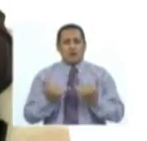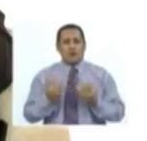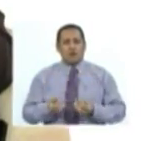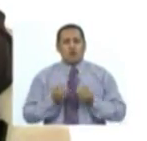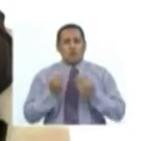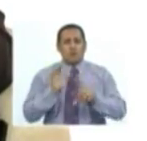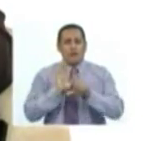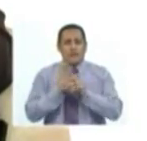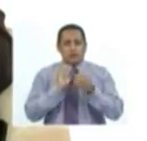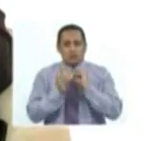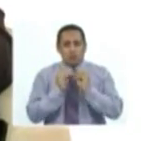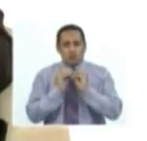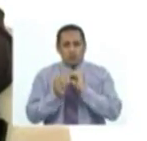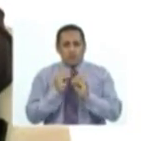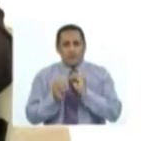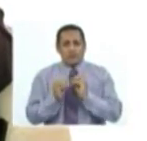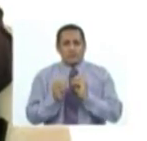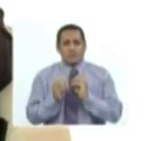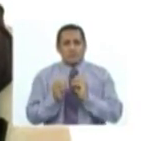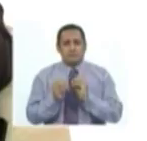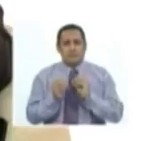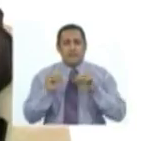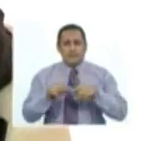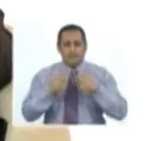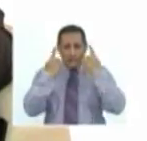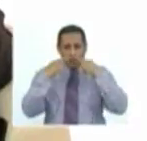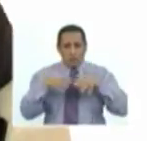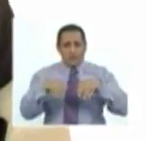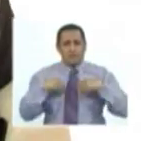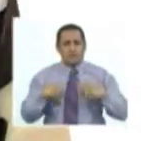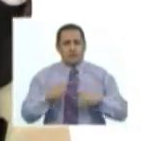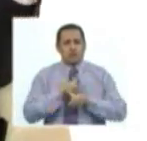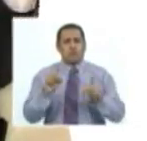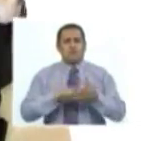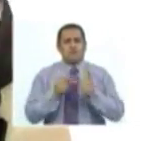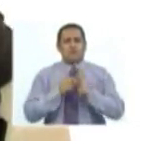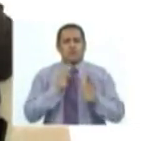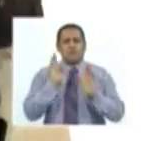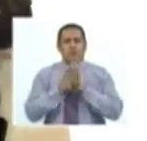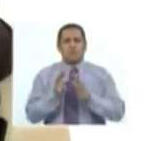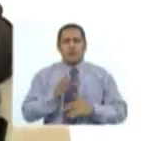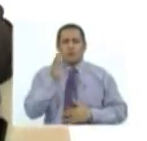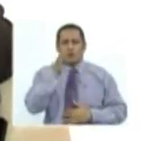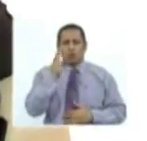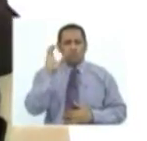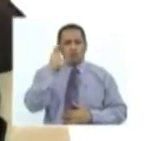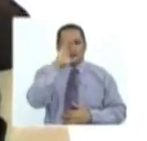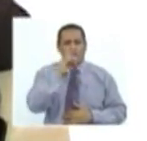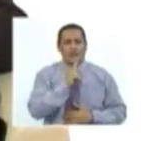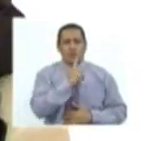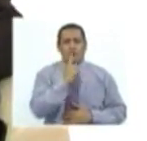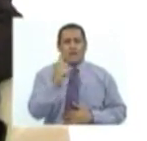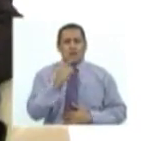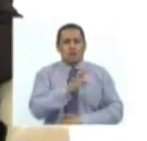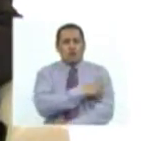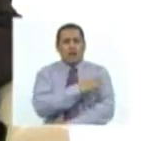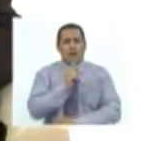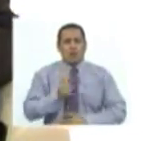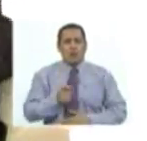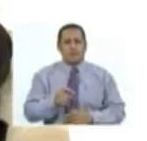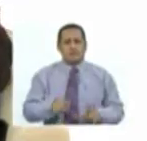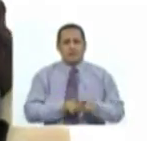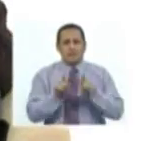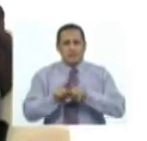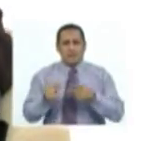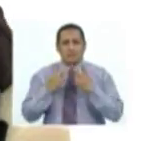ley regula esta toma de decisiones. No es vaya usted a buscar a cada vocal por separado. No, es importantísimo